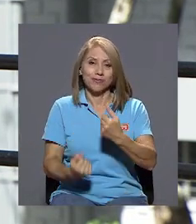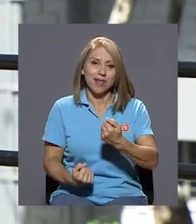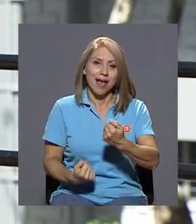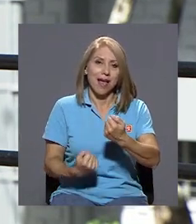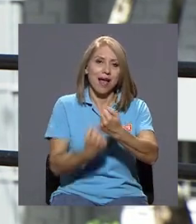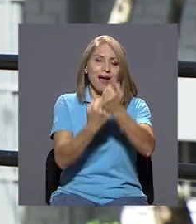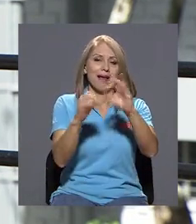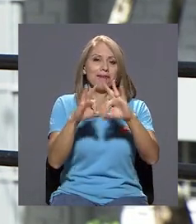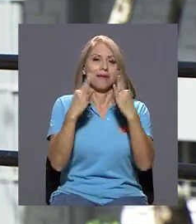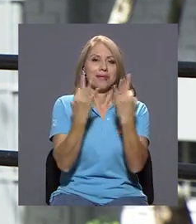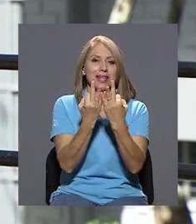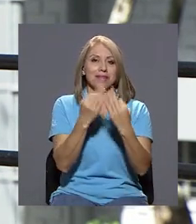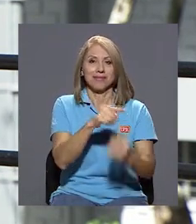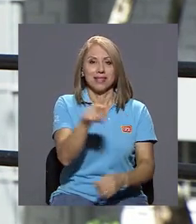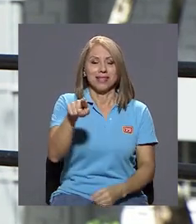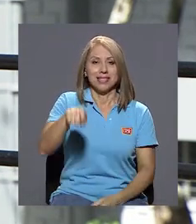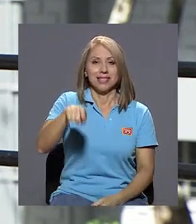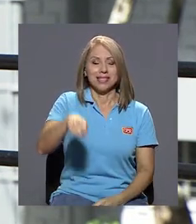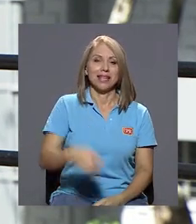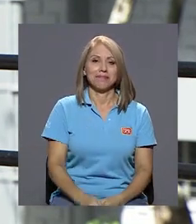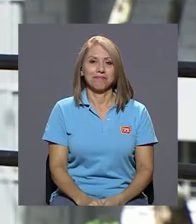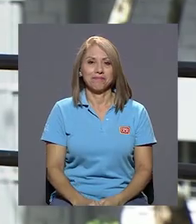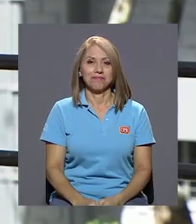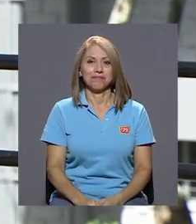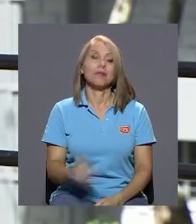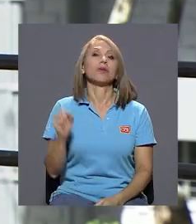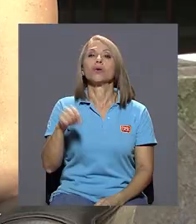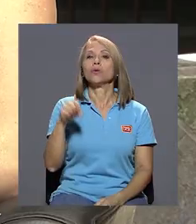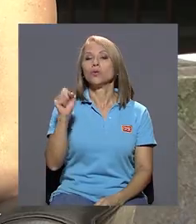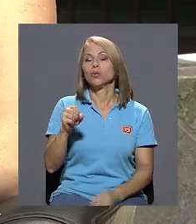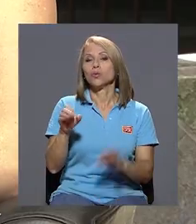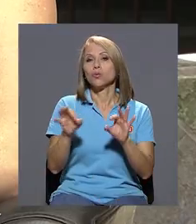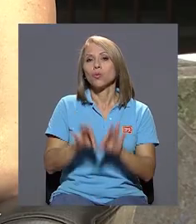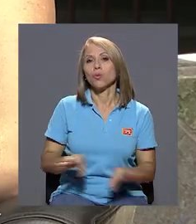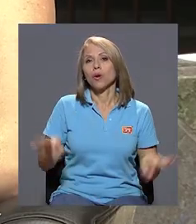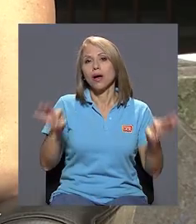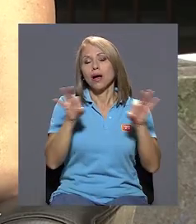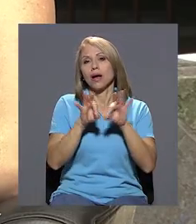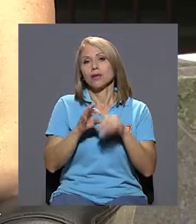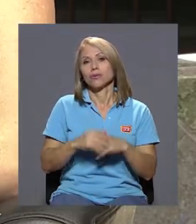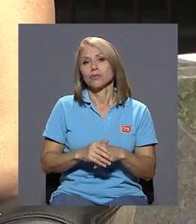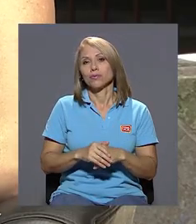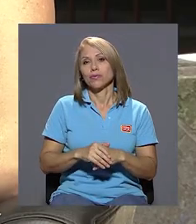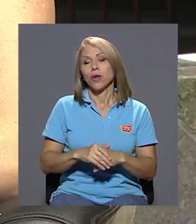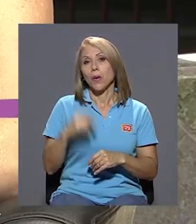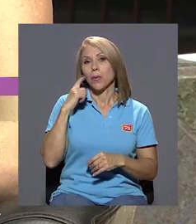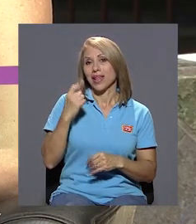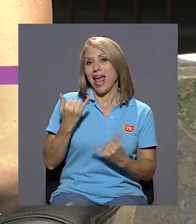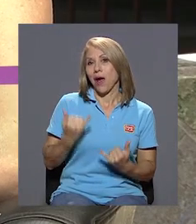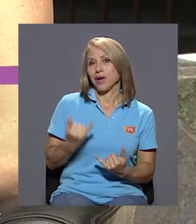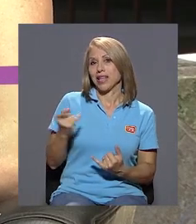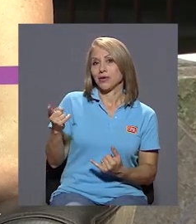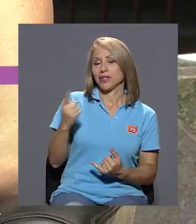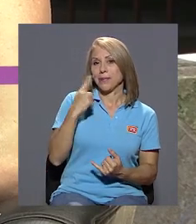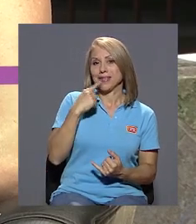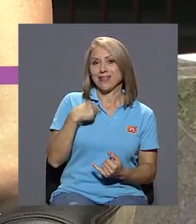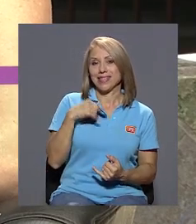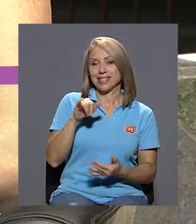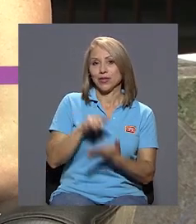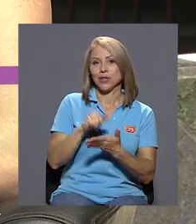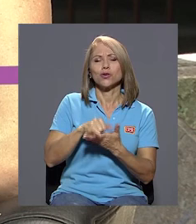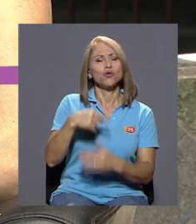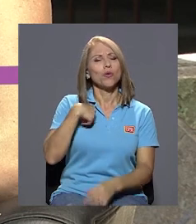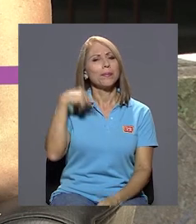2, para brindar el apoyo que las familias necesitan. Muy valioso. Sí, porque de pronto estaba pensando, ahorita que me